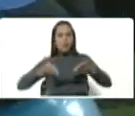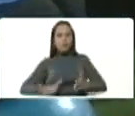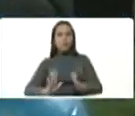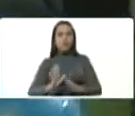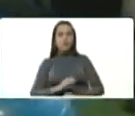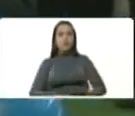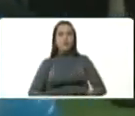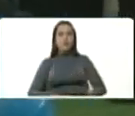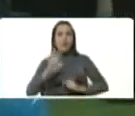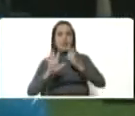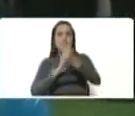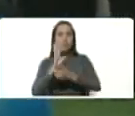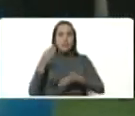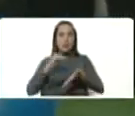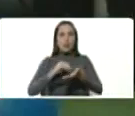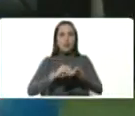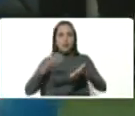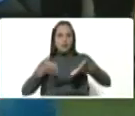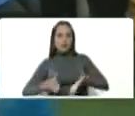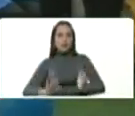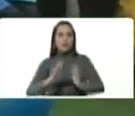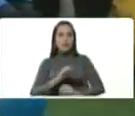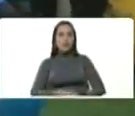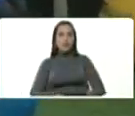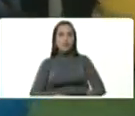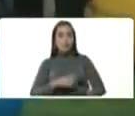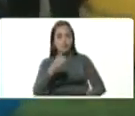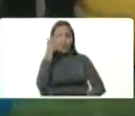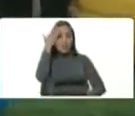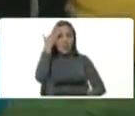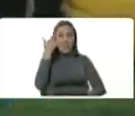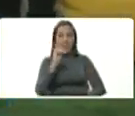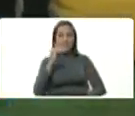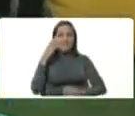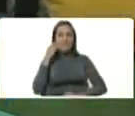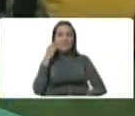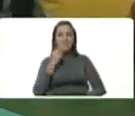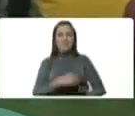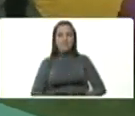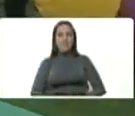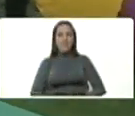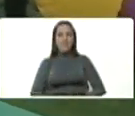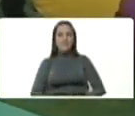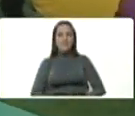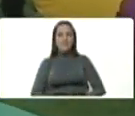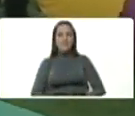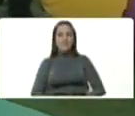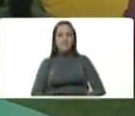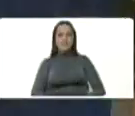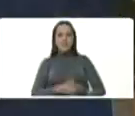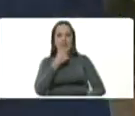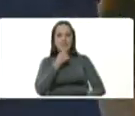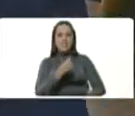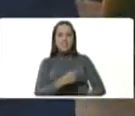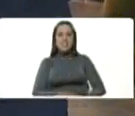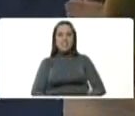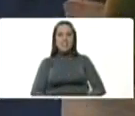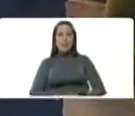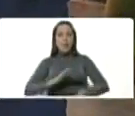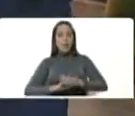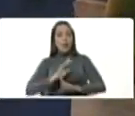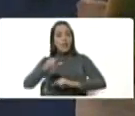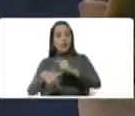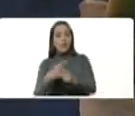tuya? Está bien, bueno, tú estás entrenada. Imagínate. Tiene facilidad, porque después del primer